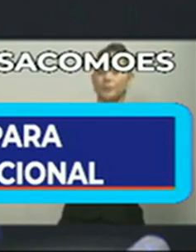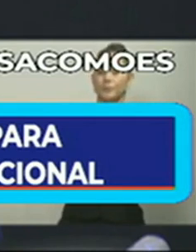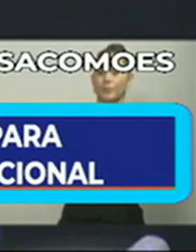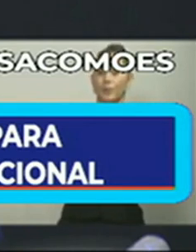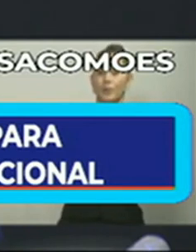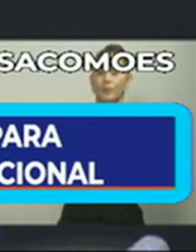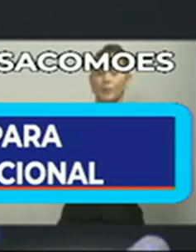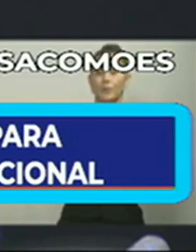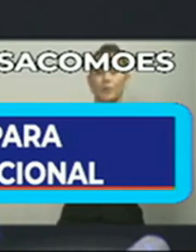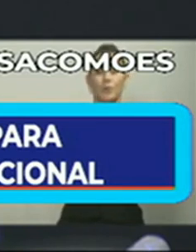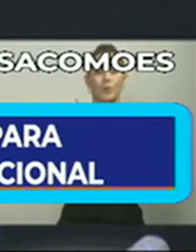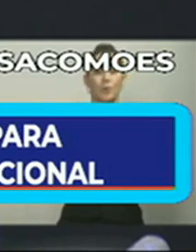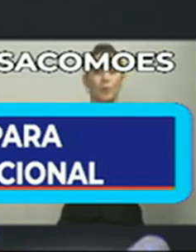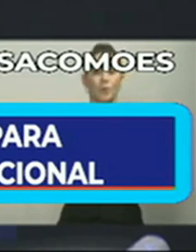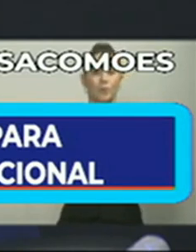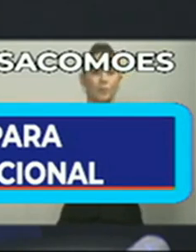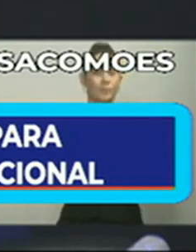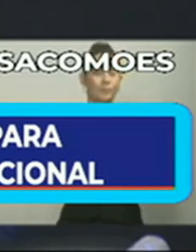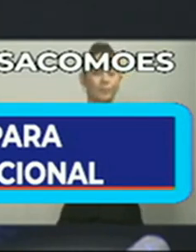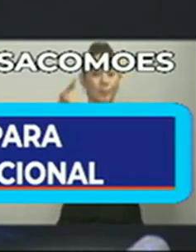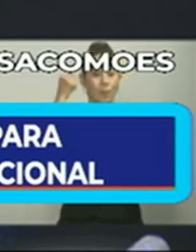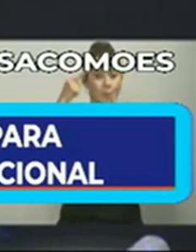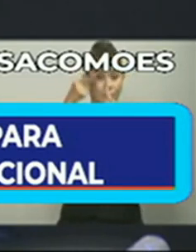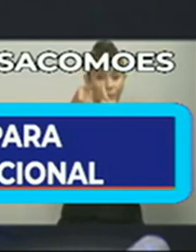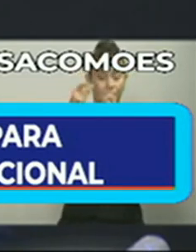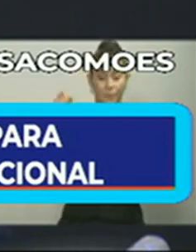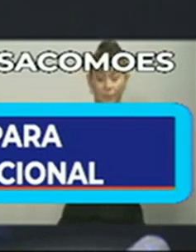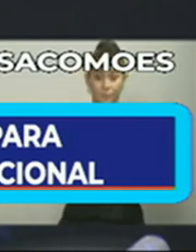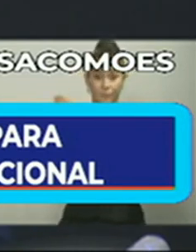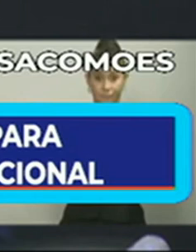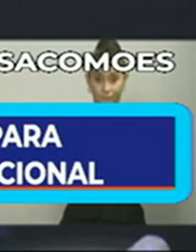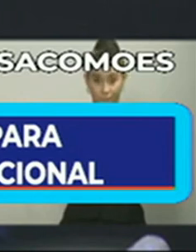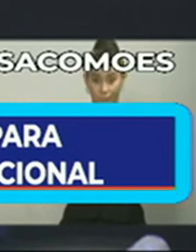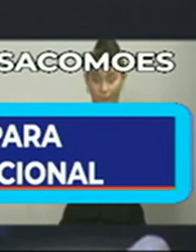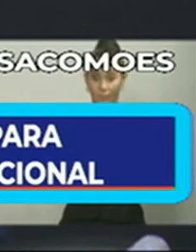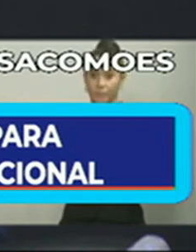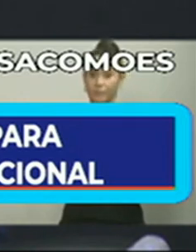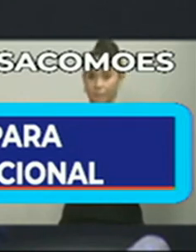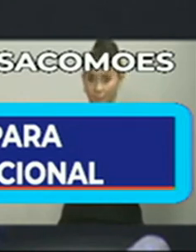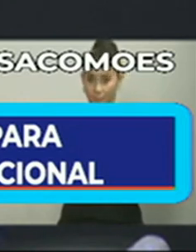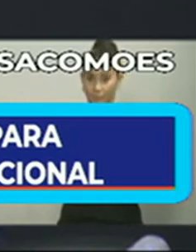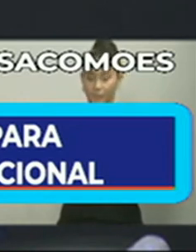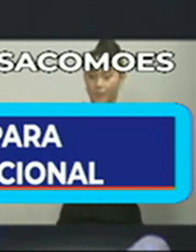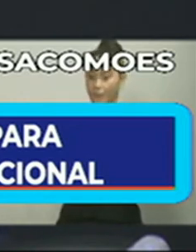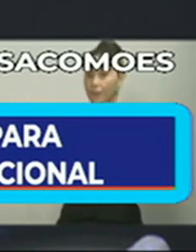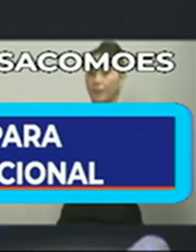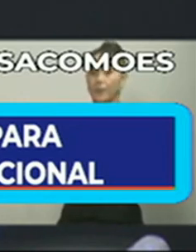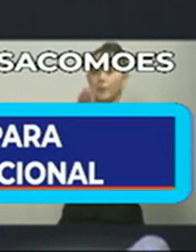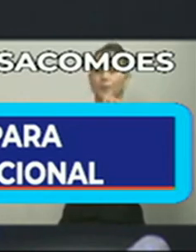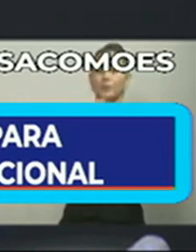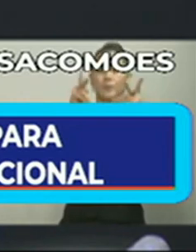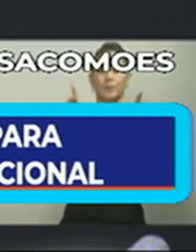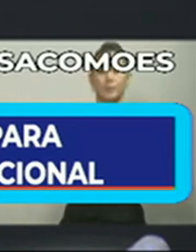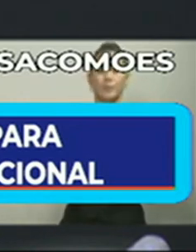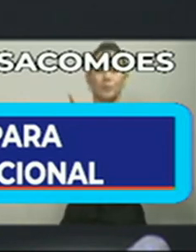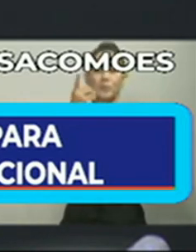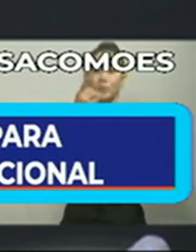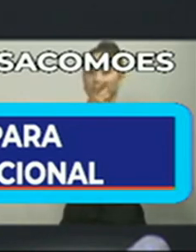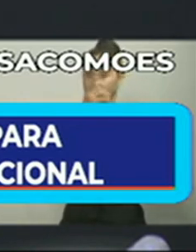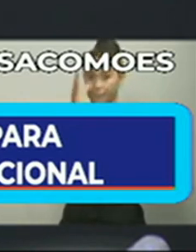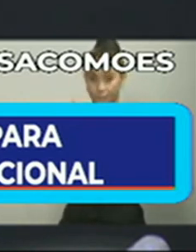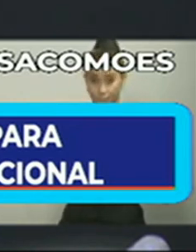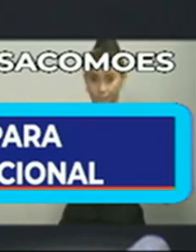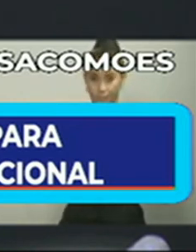propósito de fortalecer el sistema de justicia y la seguridad ciudadana. Y en